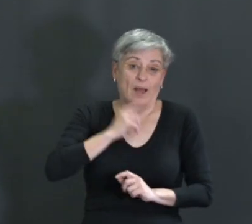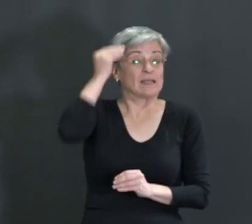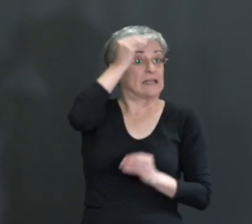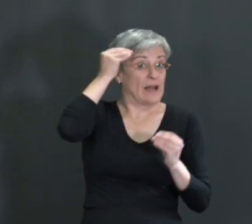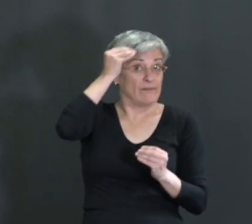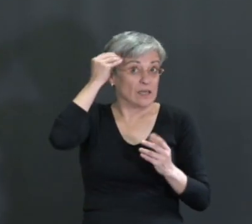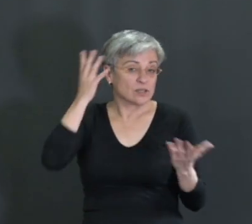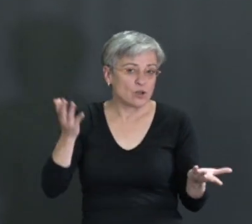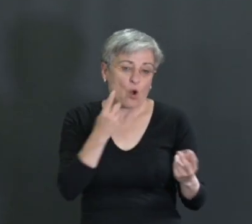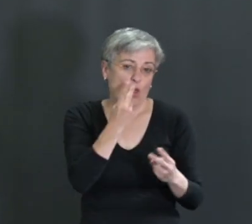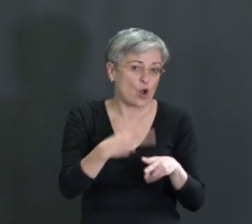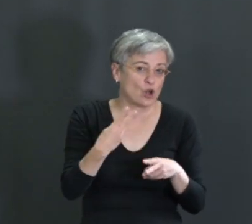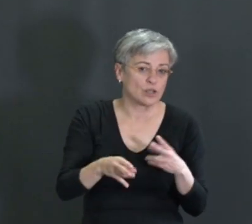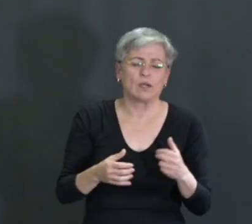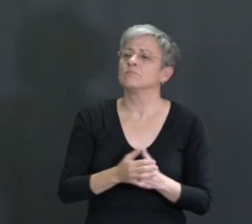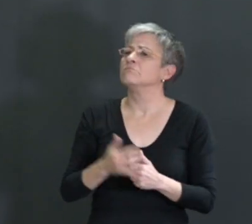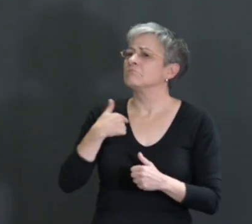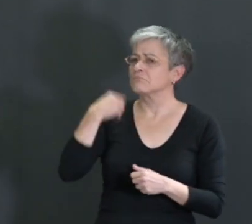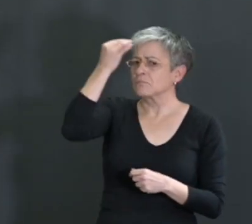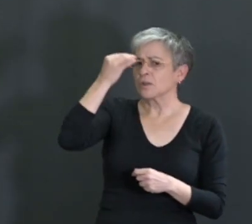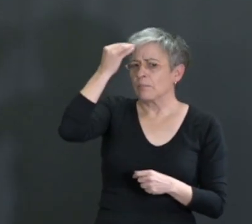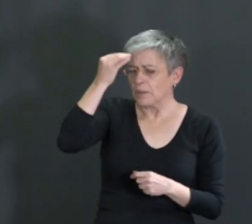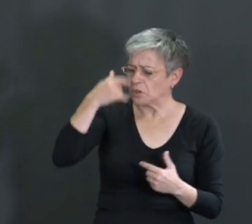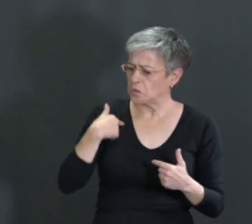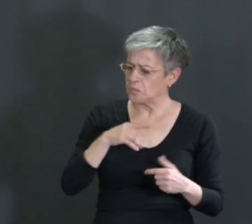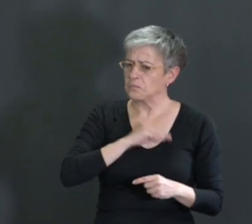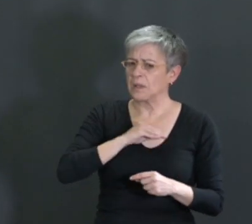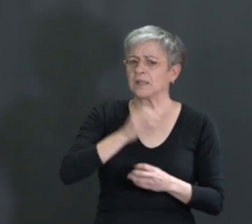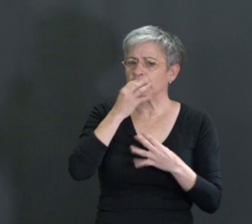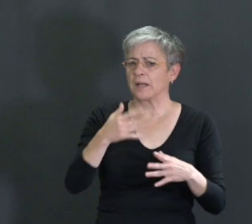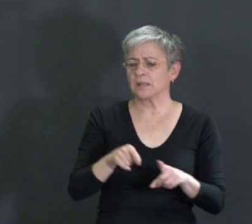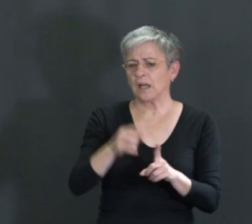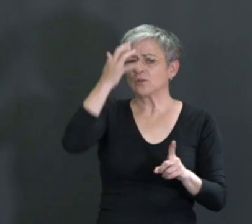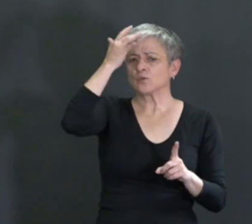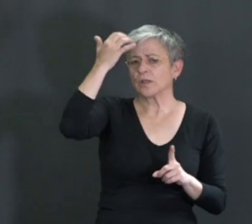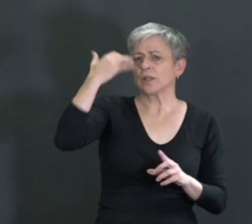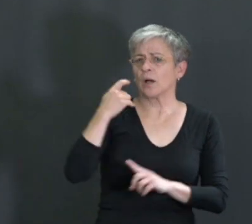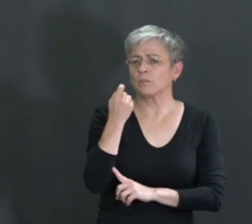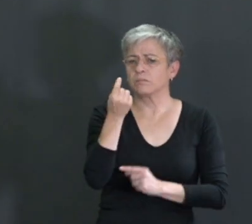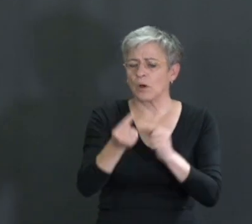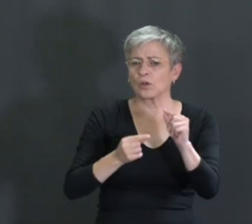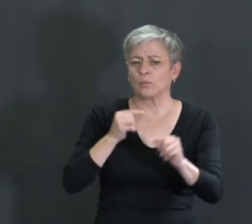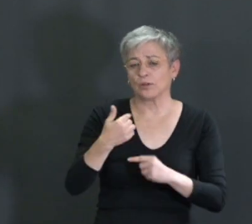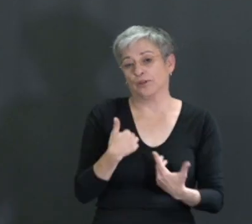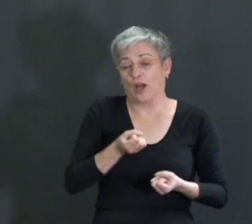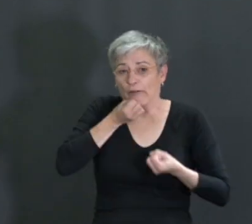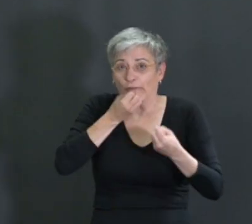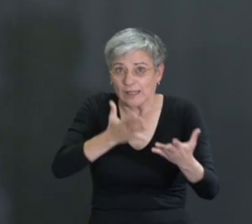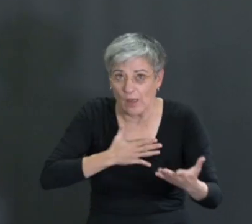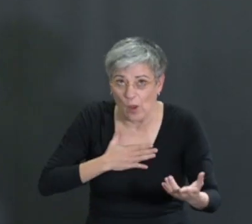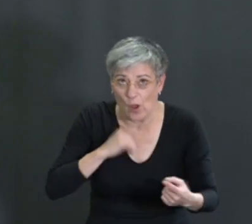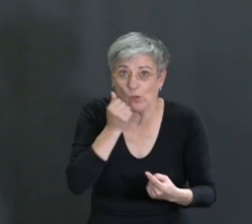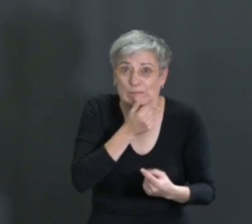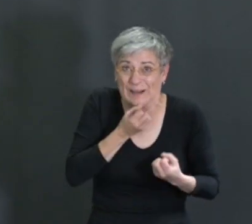cosas. No, yo creo que vamos bien y el sueño se está cumpliendo. O sea, pues yo ya he confesado mi edad, he